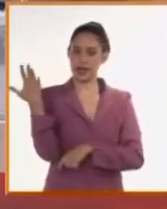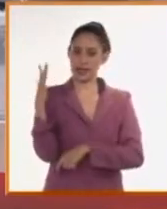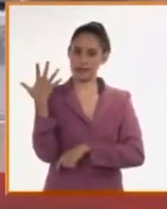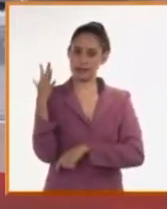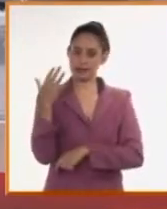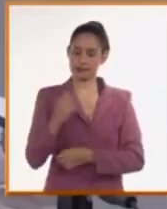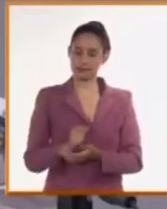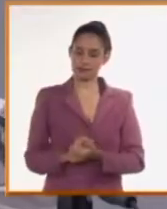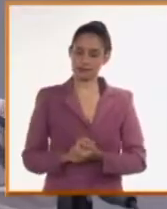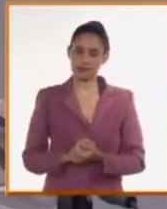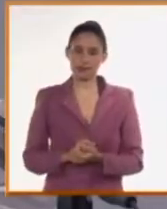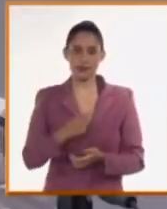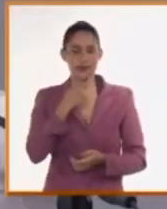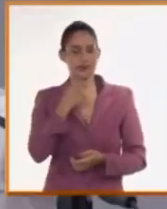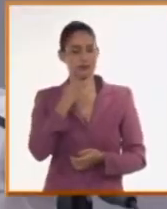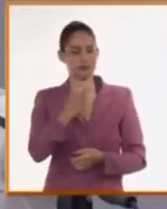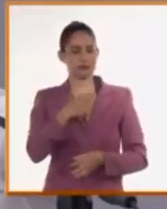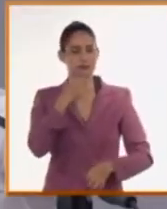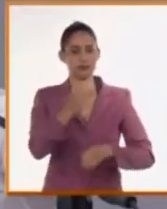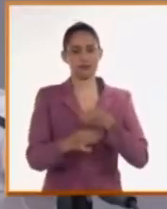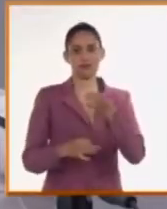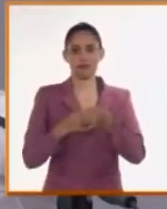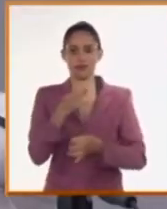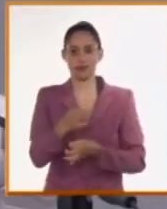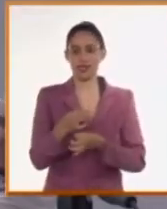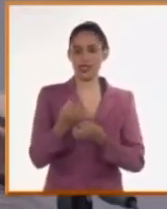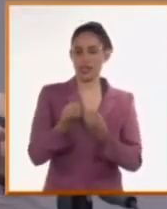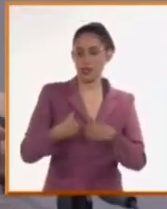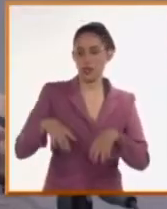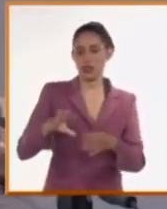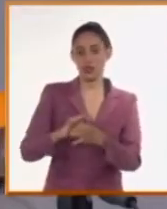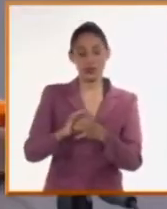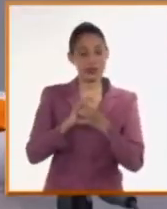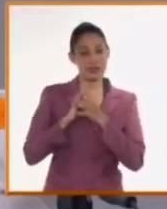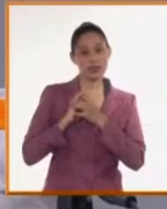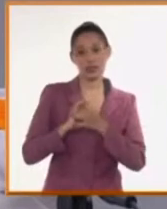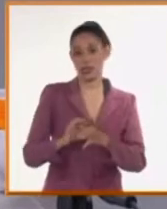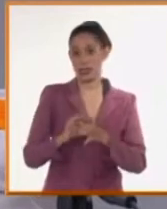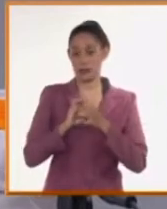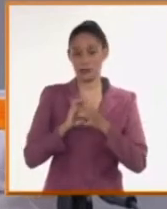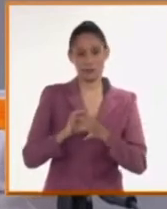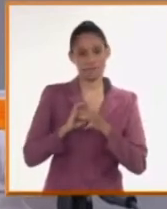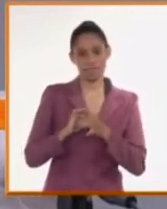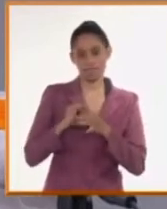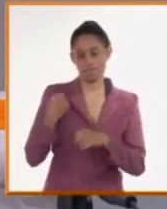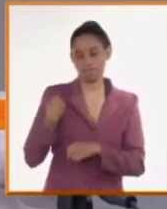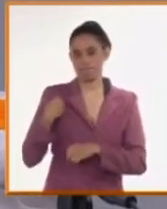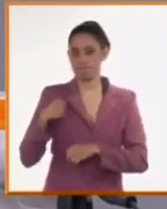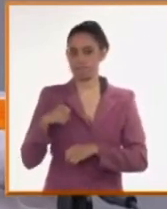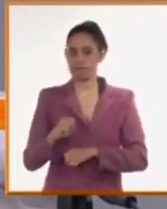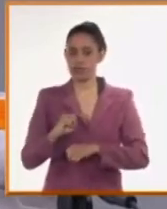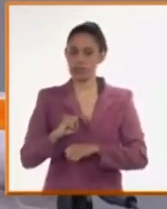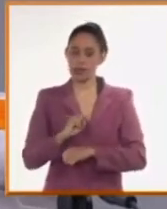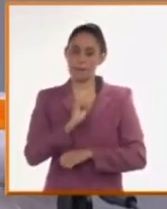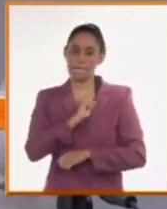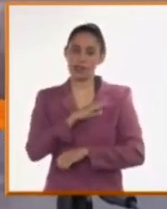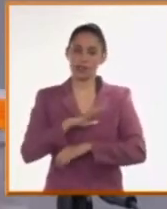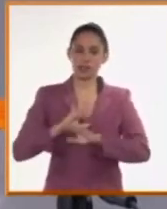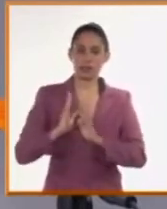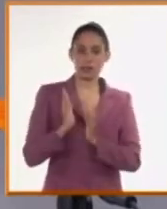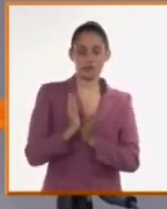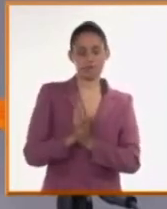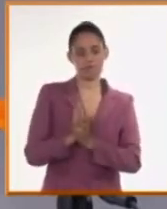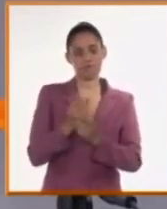es es un crimen de del esa humanidad es un genocidio del pueblo